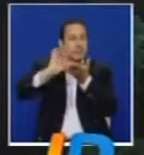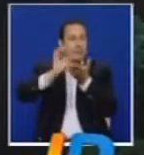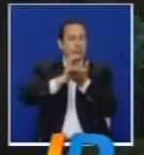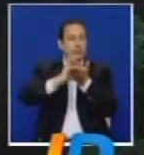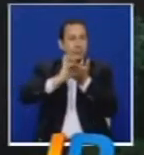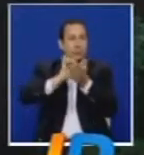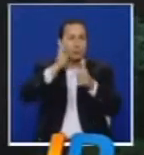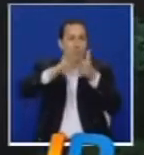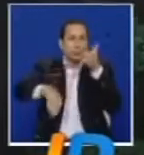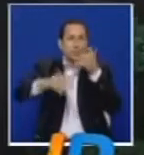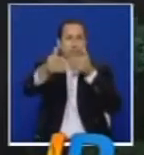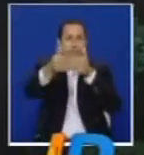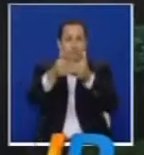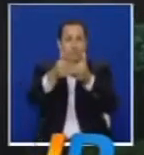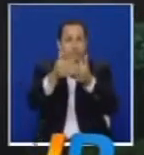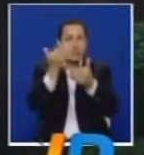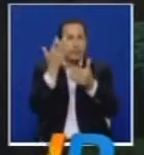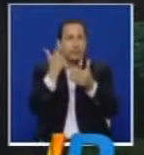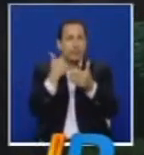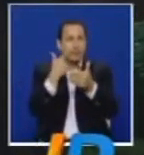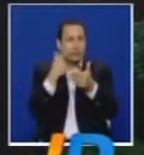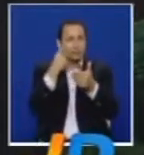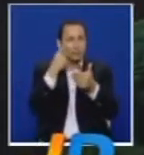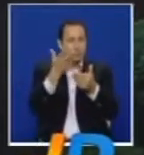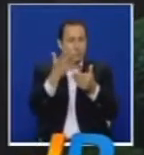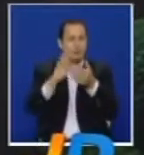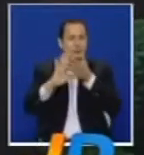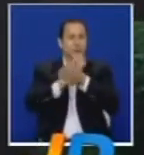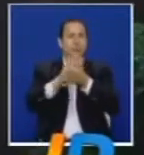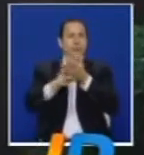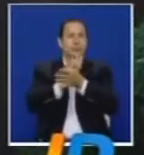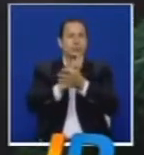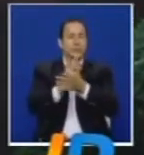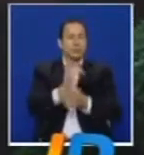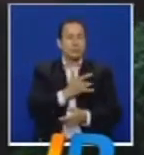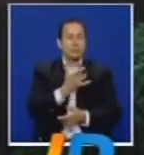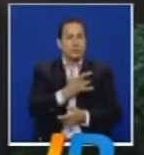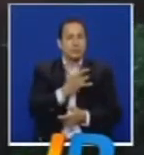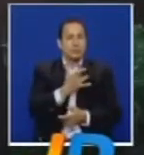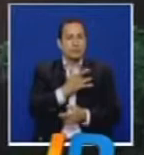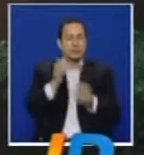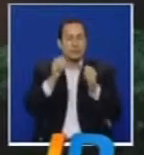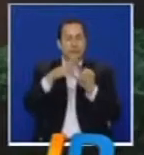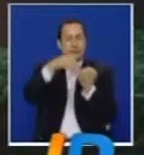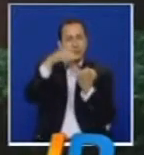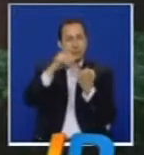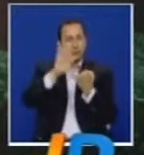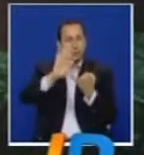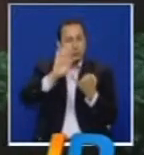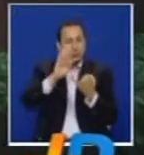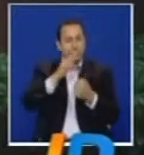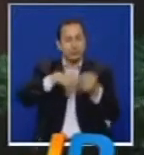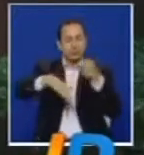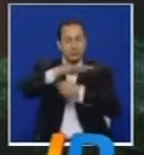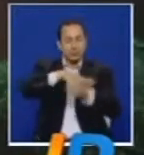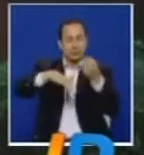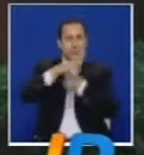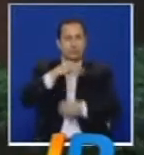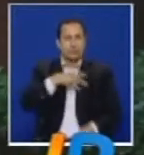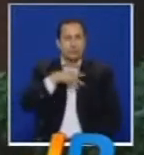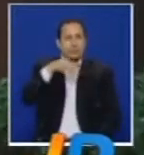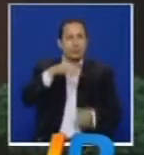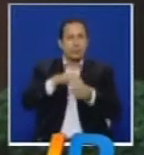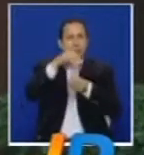mormones. Giancarlo, buenas noches y cuéntenos la reacción que tiene la Iglesia ante el hecho de violencia en la cual perdió la vida un misionero de